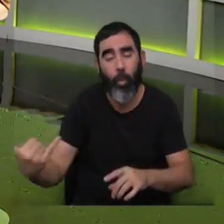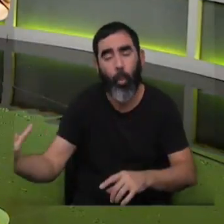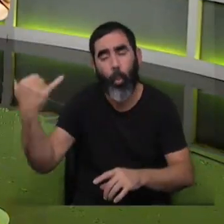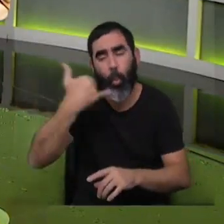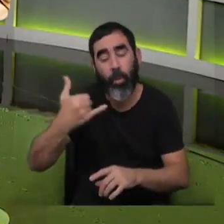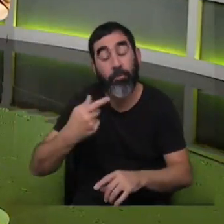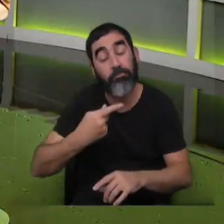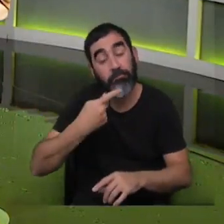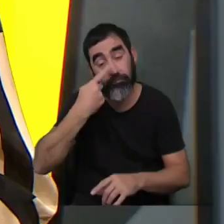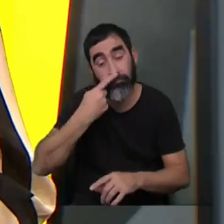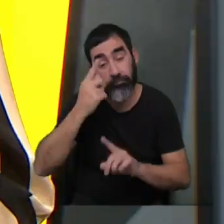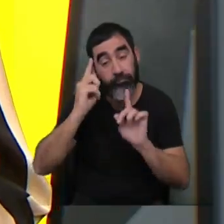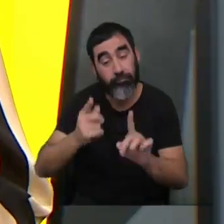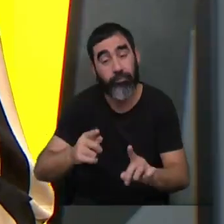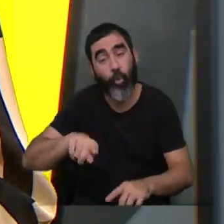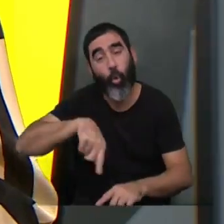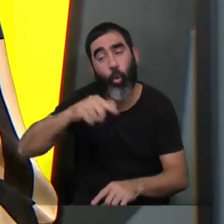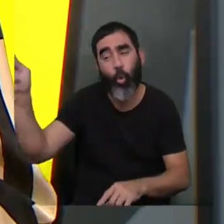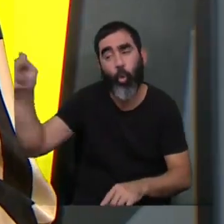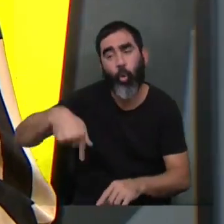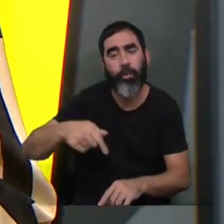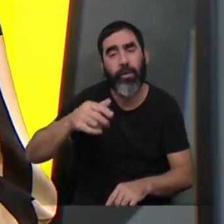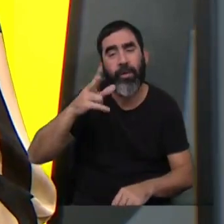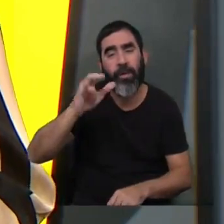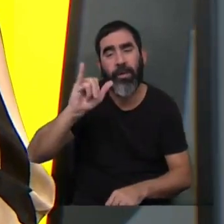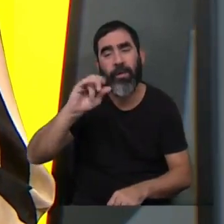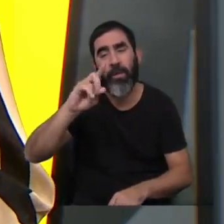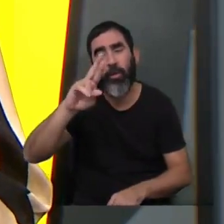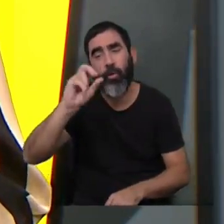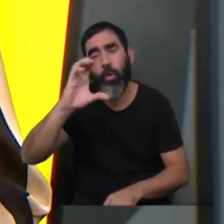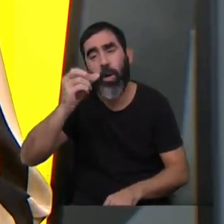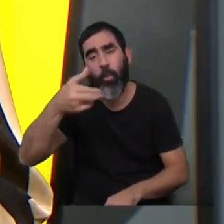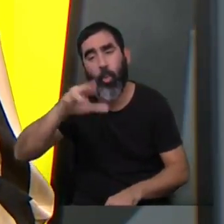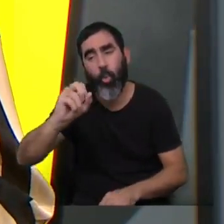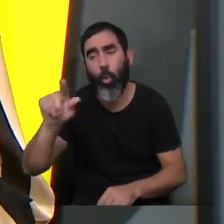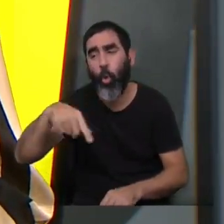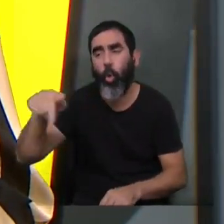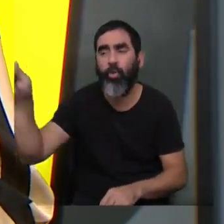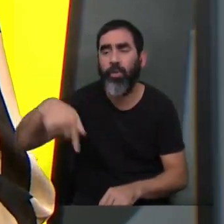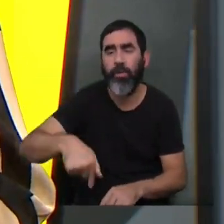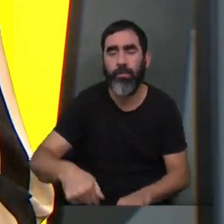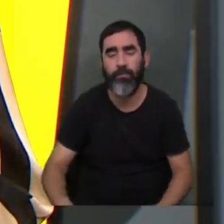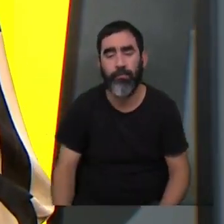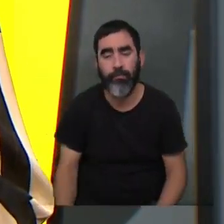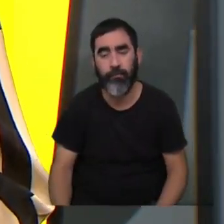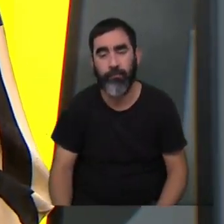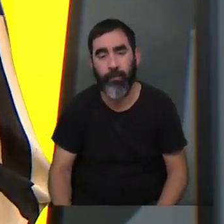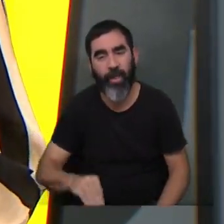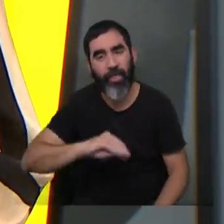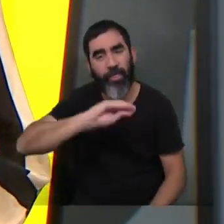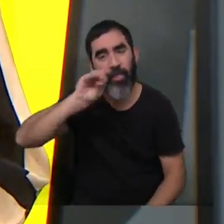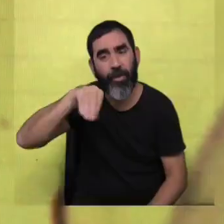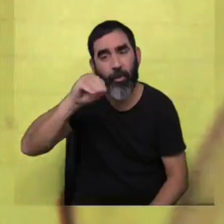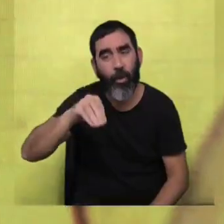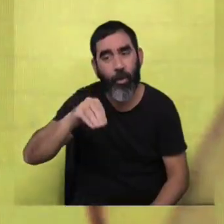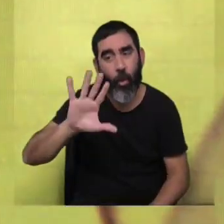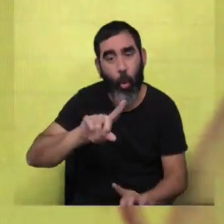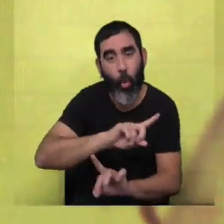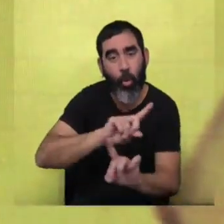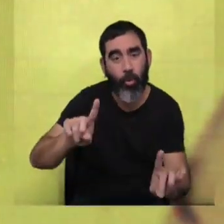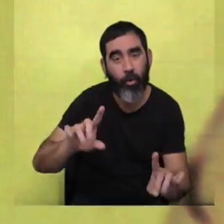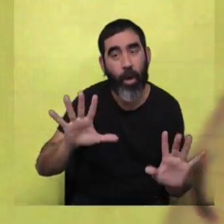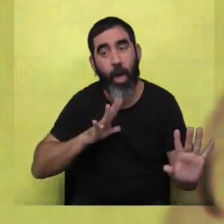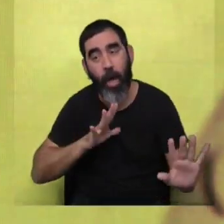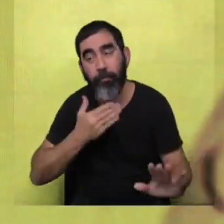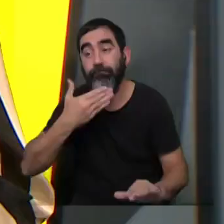algo bien interesante, de dónde vienen los hidrocarburos, o de dónde creemos que vienen los hidrocarburos. De los dinosaurios. ¿O no? Oh.